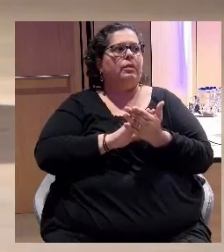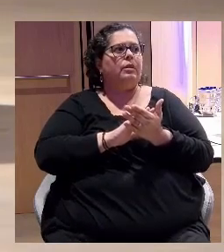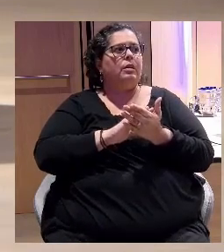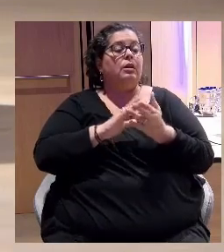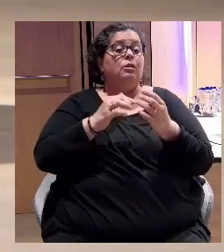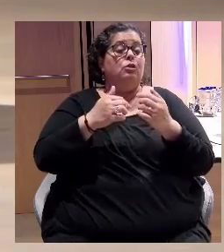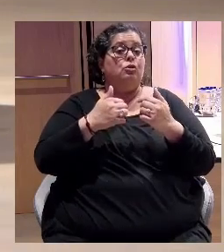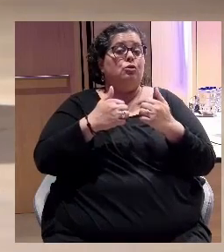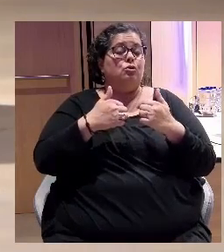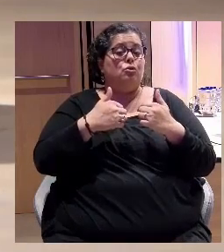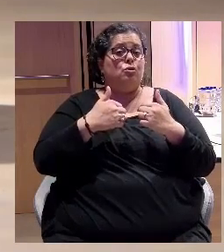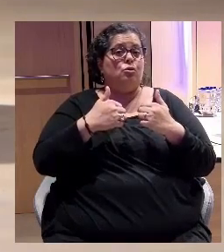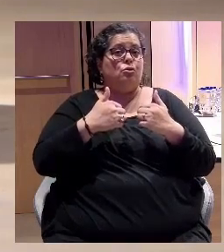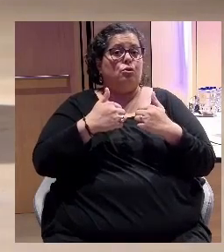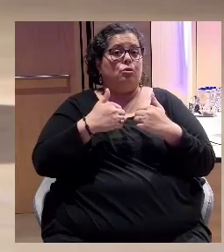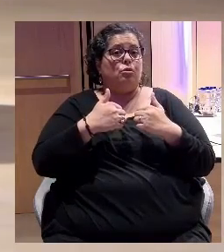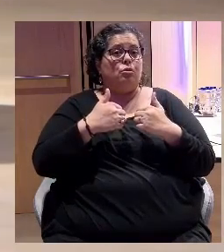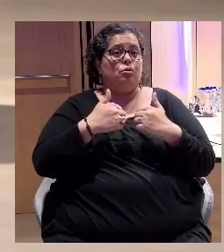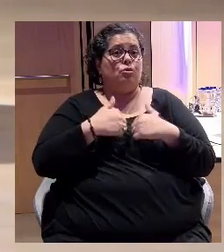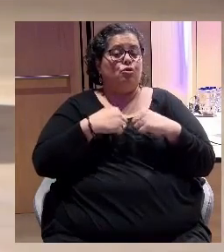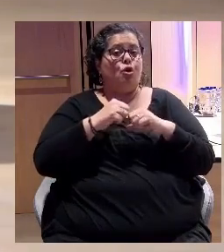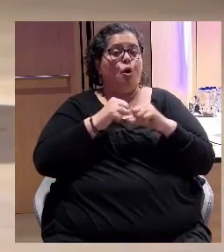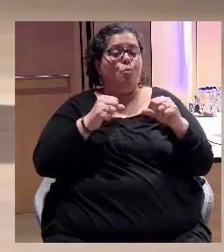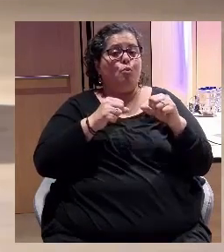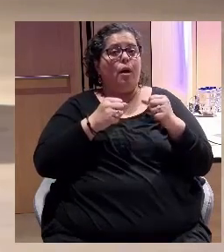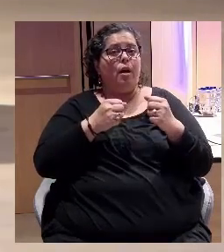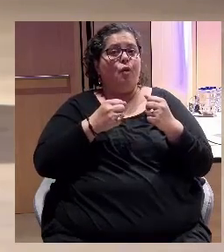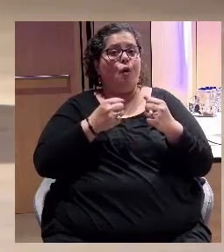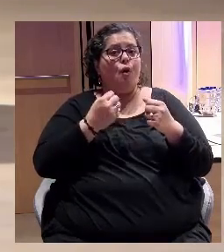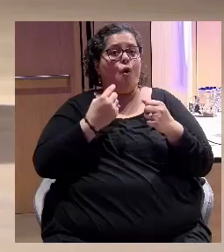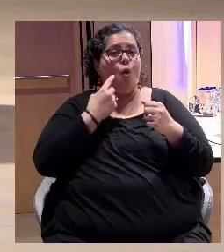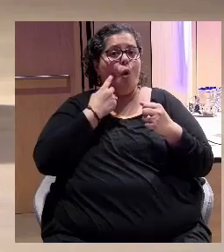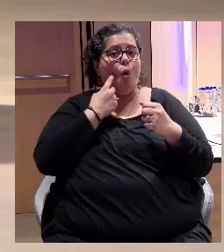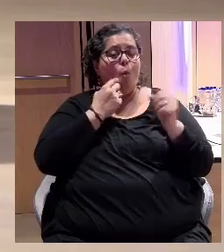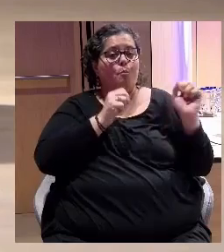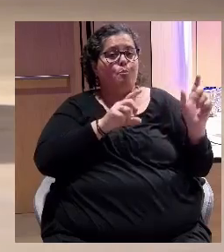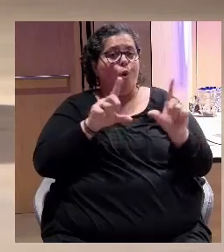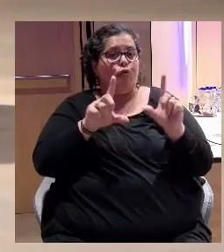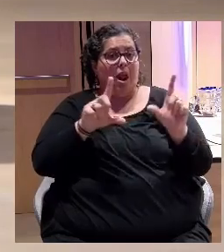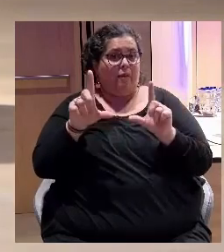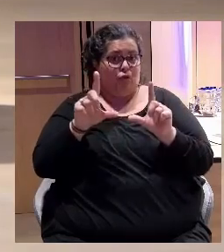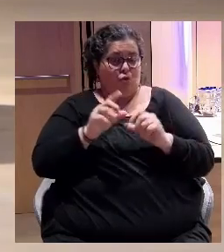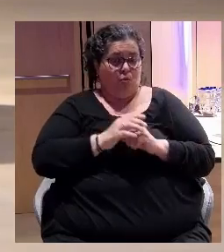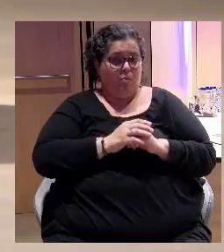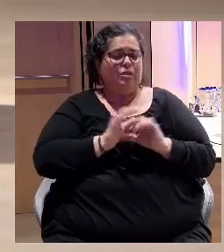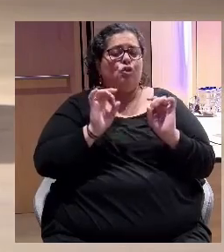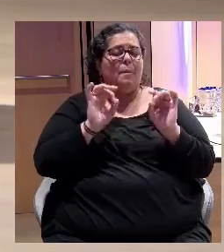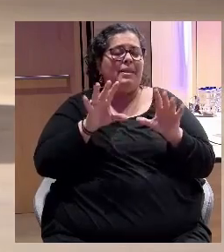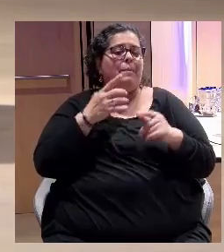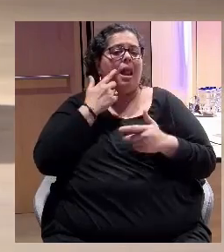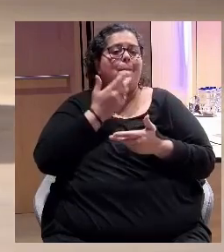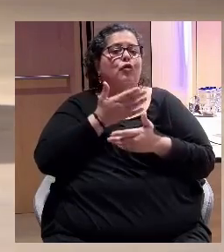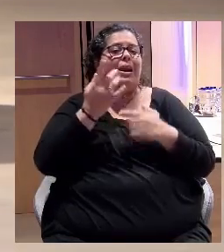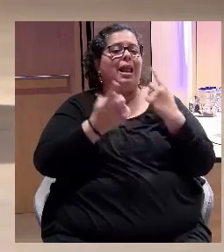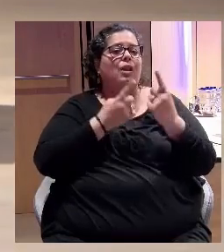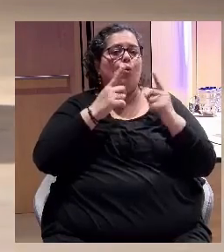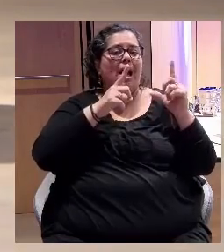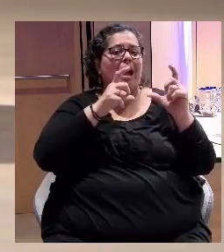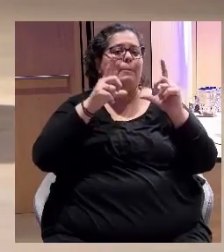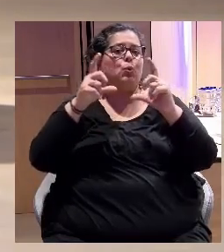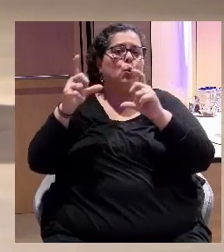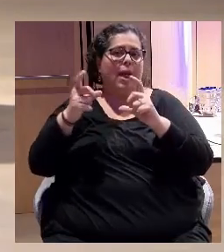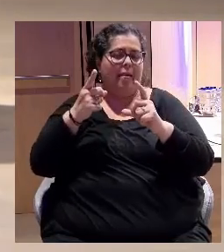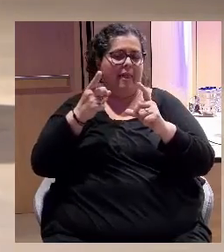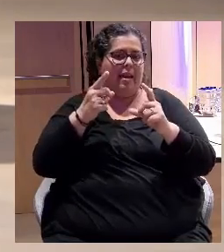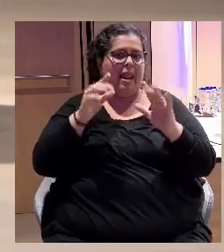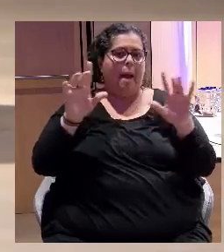a soporte y voy mostrando la... Sí, tranqui, igual es solo para mostrarles algunas capturas. Yo puedo contarles un poco la